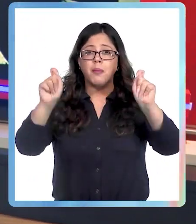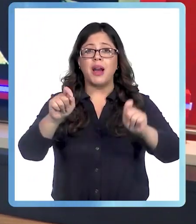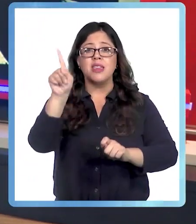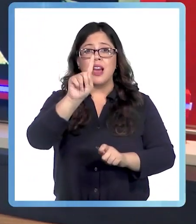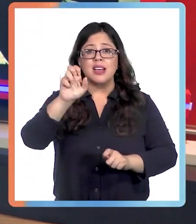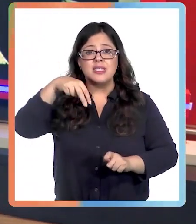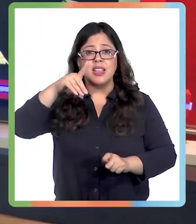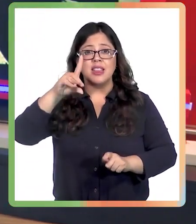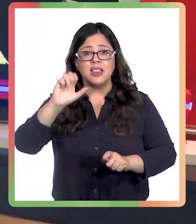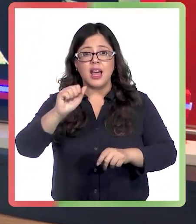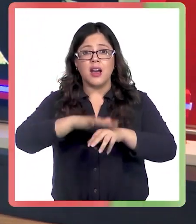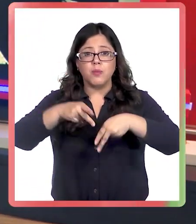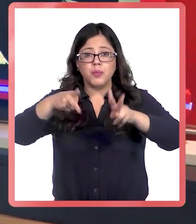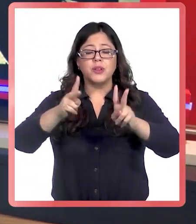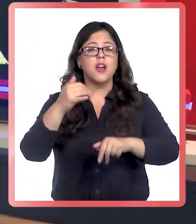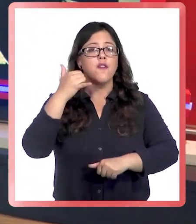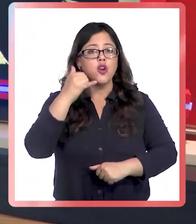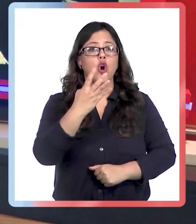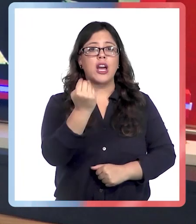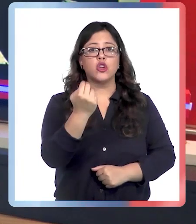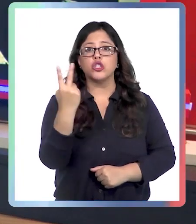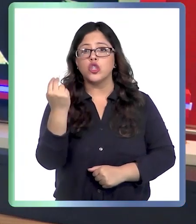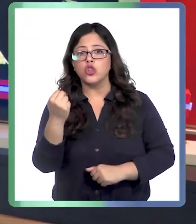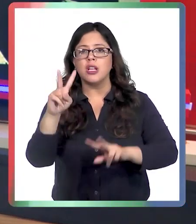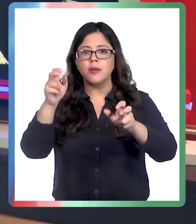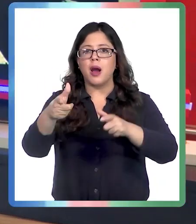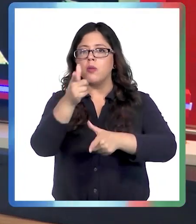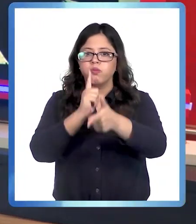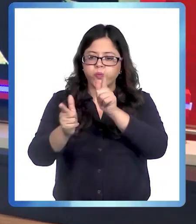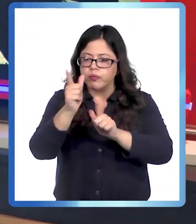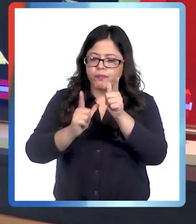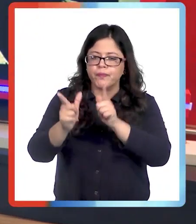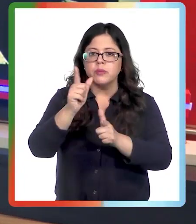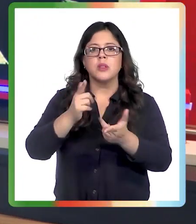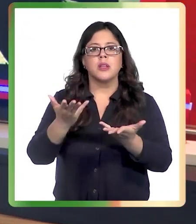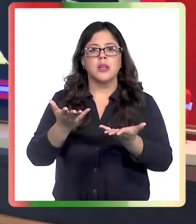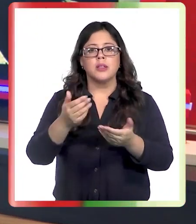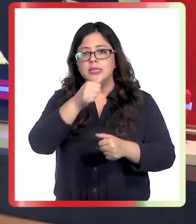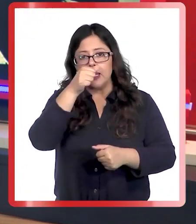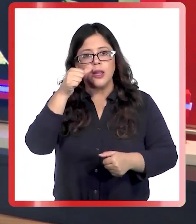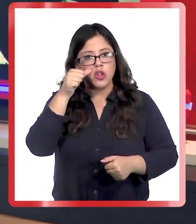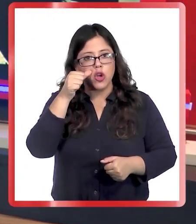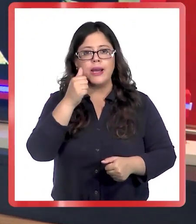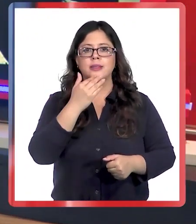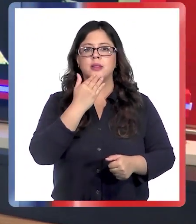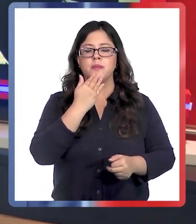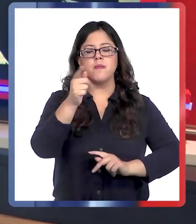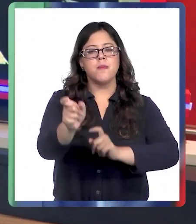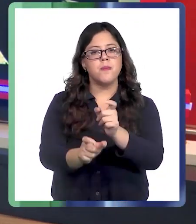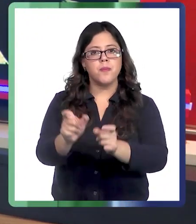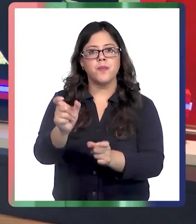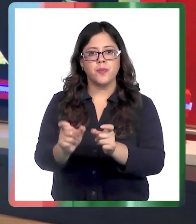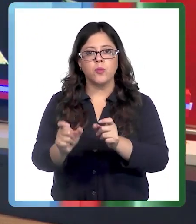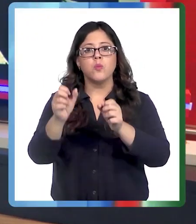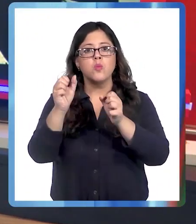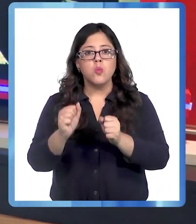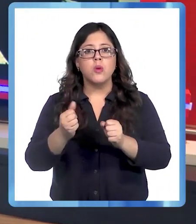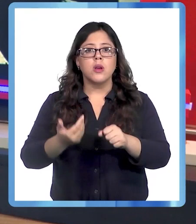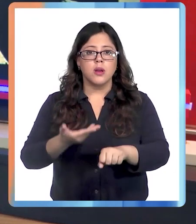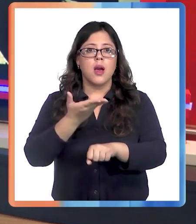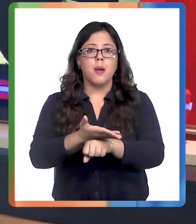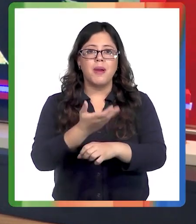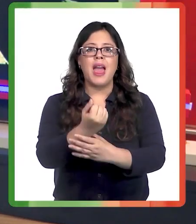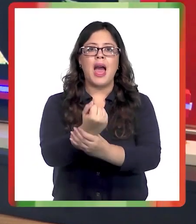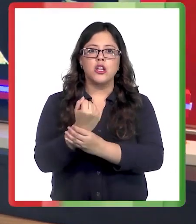del Senda ha habilitado el Fono 1412 para denunciar el consumo problemático de alcohol y drogas y también para que las personas puedan